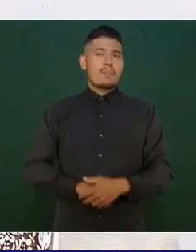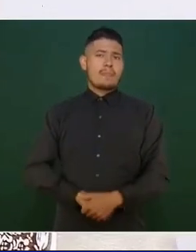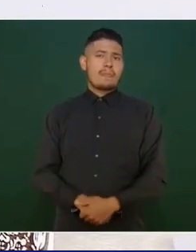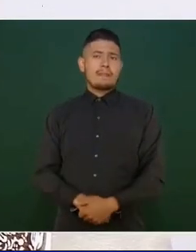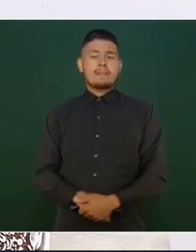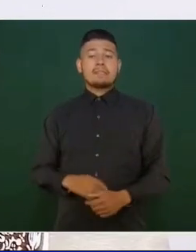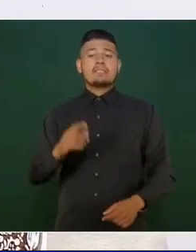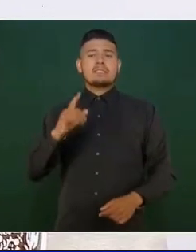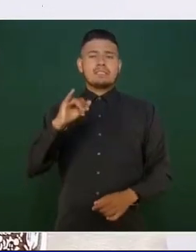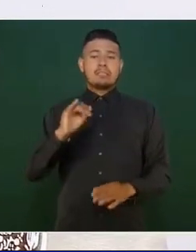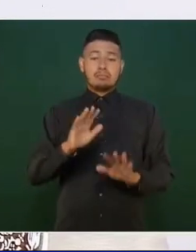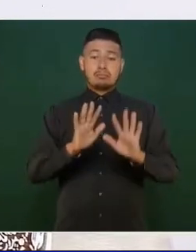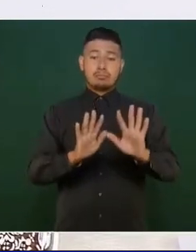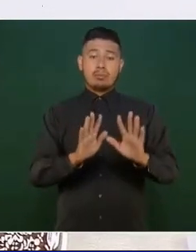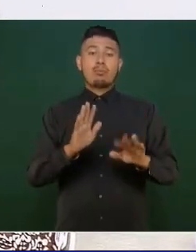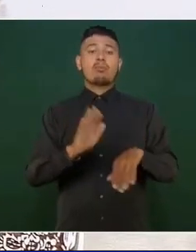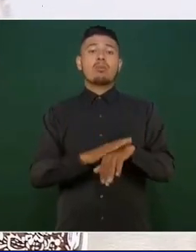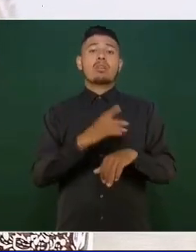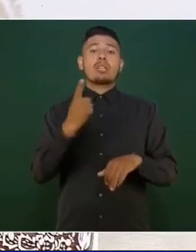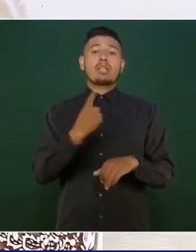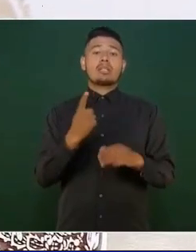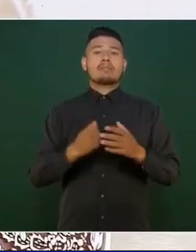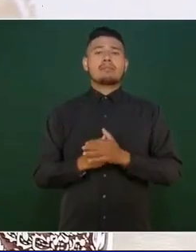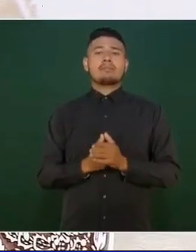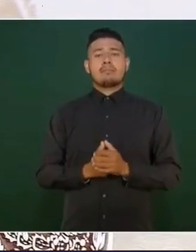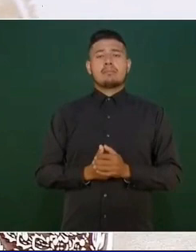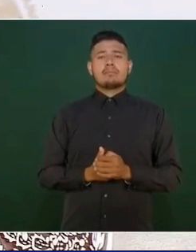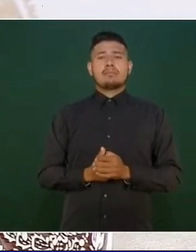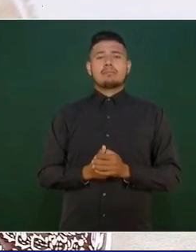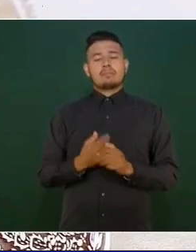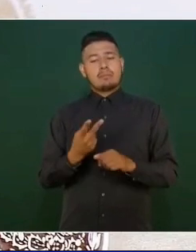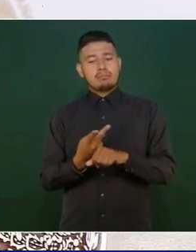Se detuvo por la situación